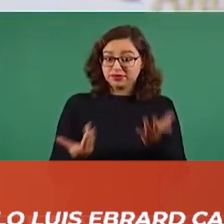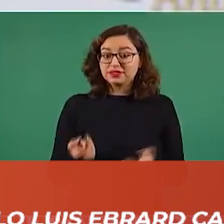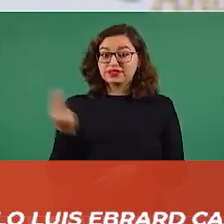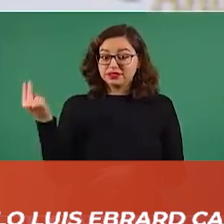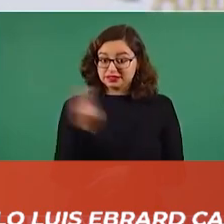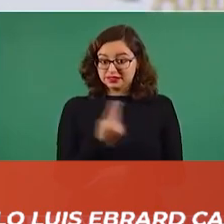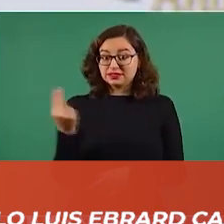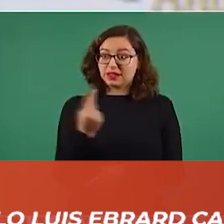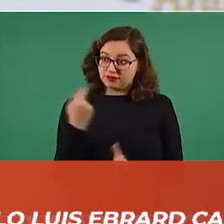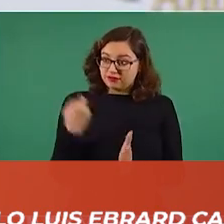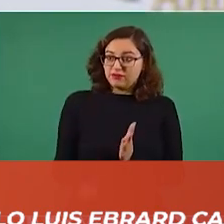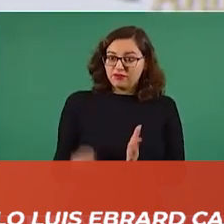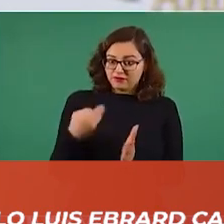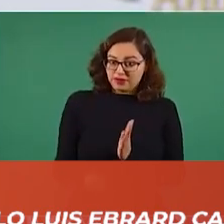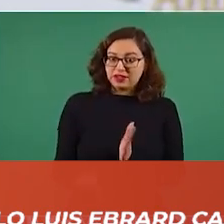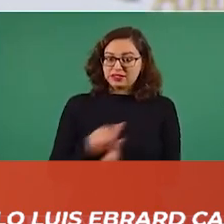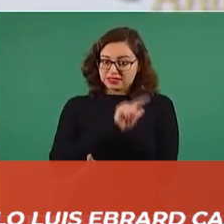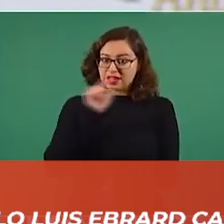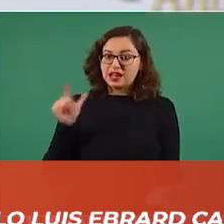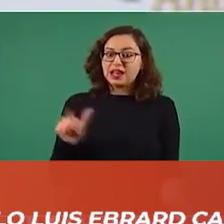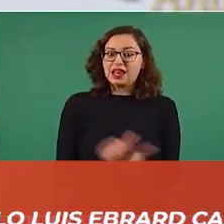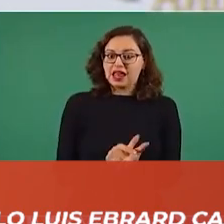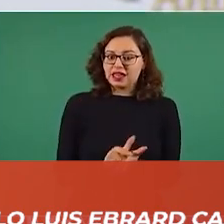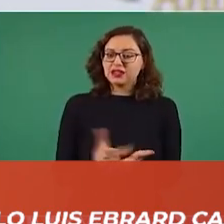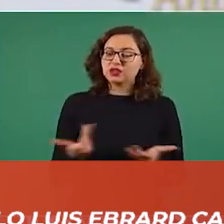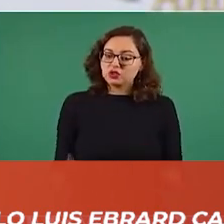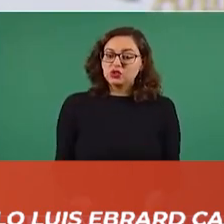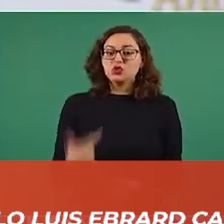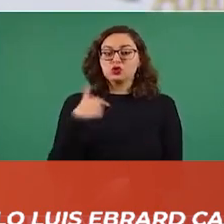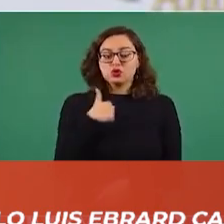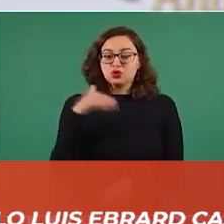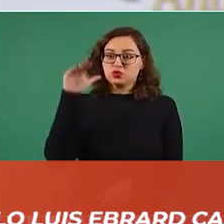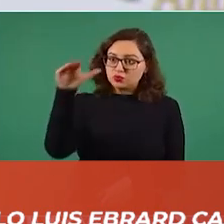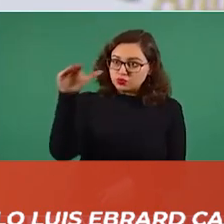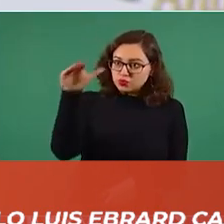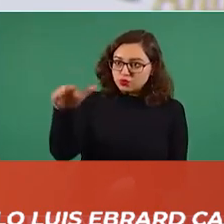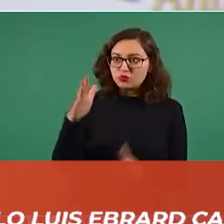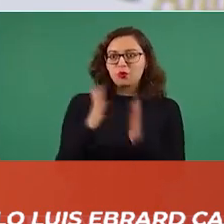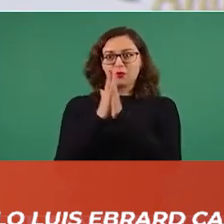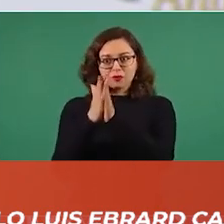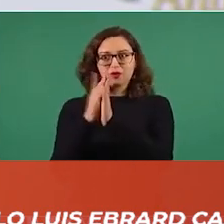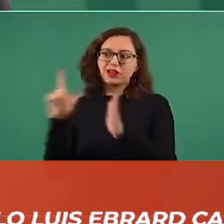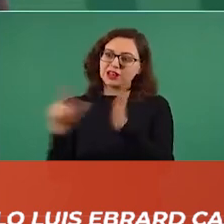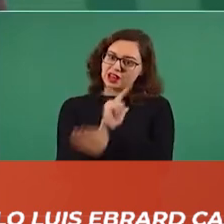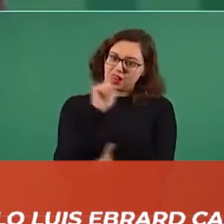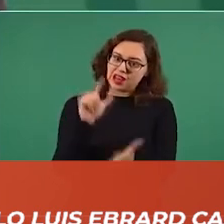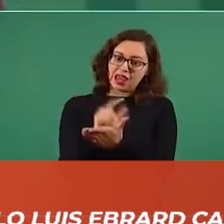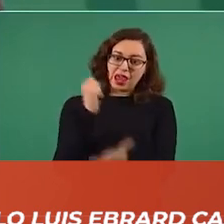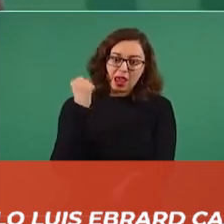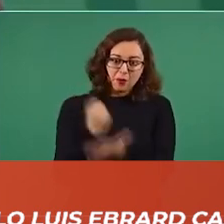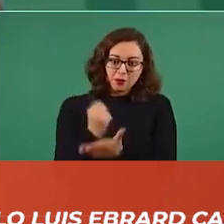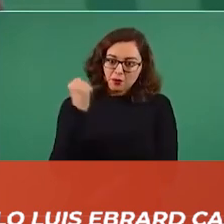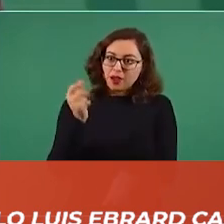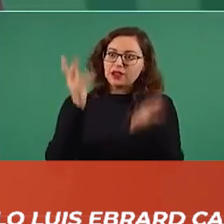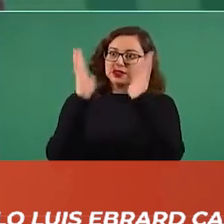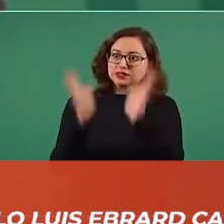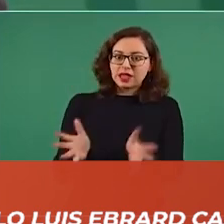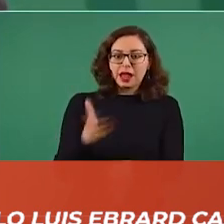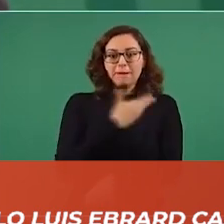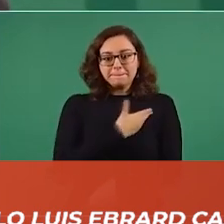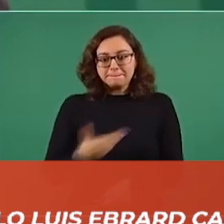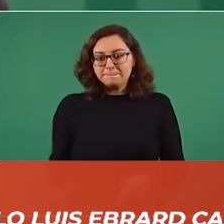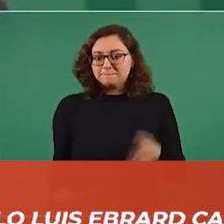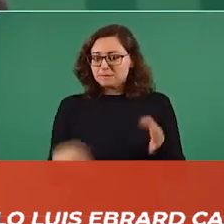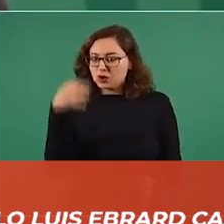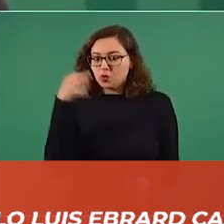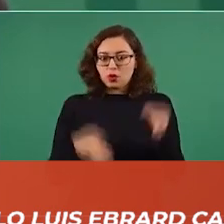Y yo estoy pidiendo respetuosamente a los legisladores que ya aprueben la ley para que el presidente pueda ser